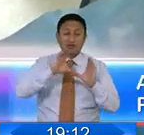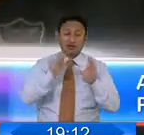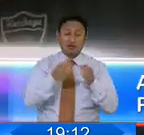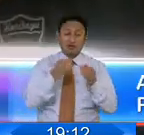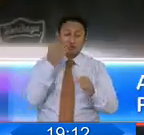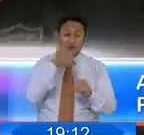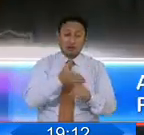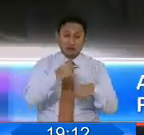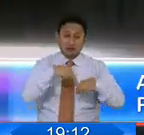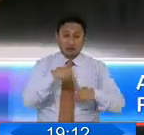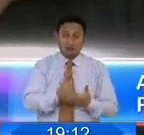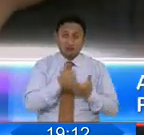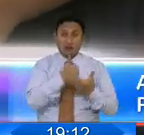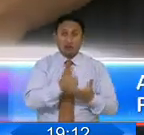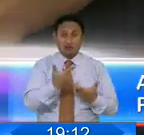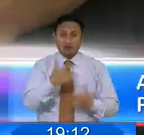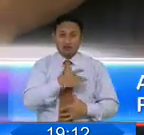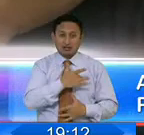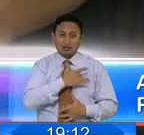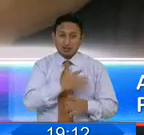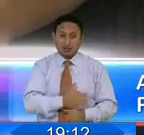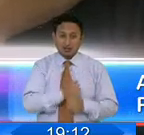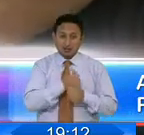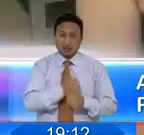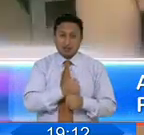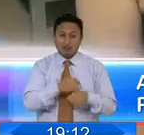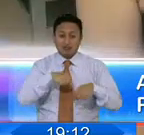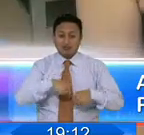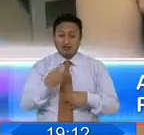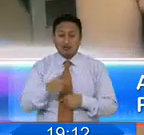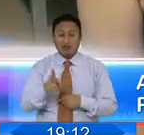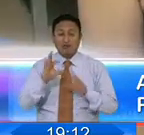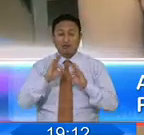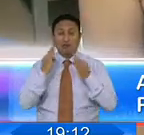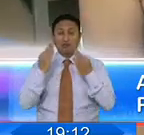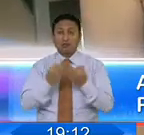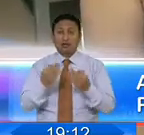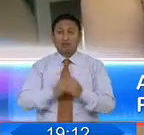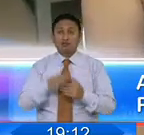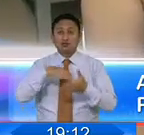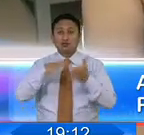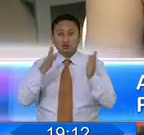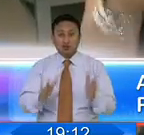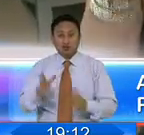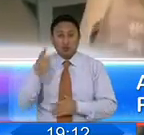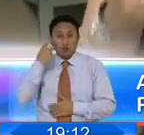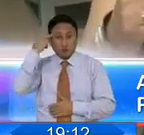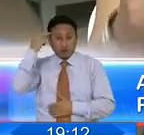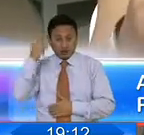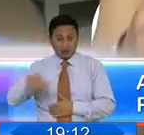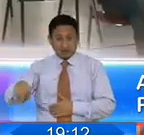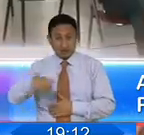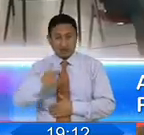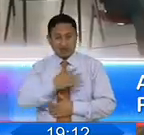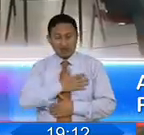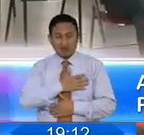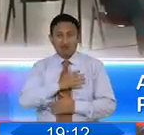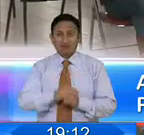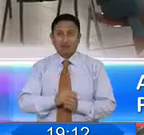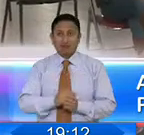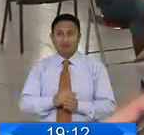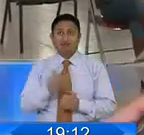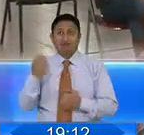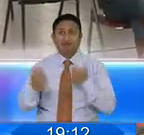clases que les va proporcionando seguridad no solo a ellos, sino a sus familias, estudiantes y a los padres de sus alumnos.